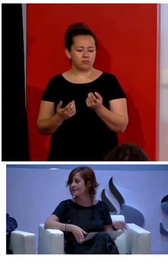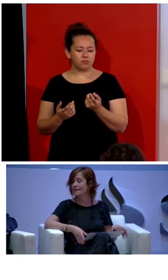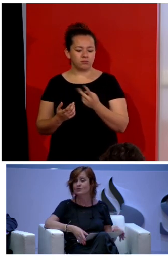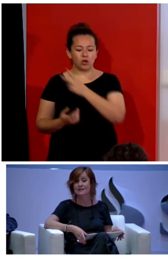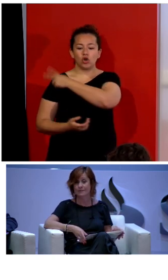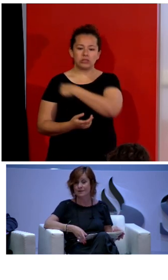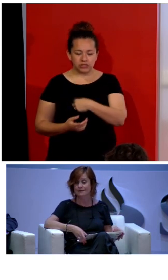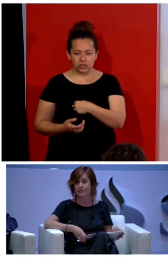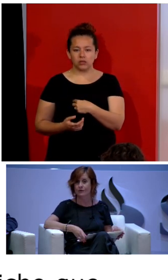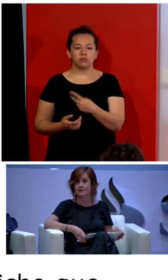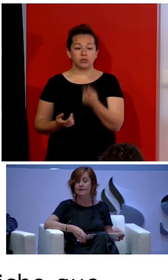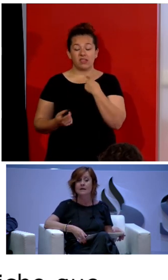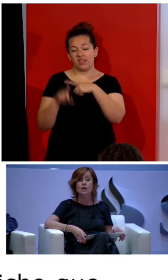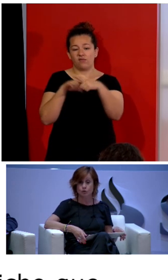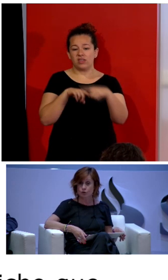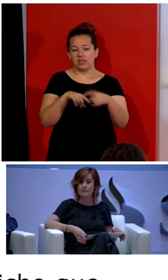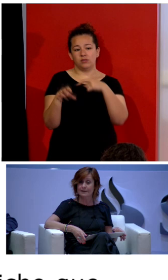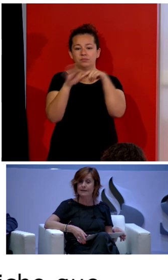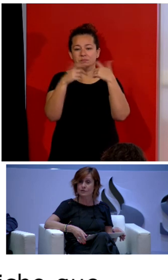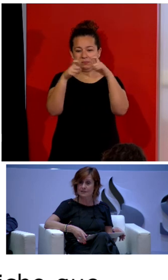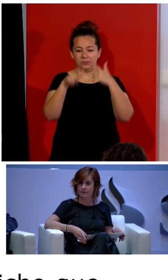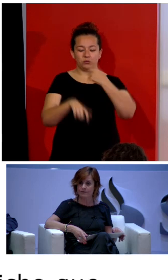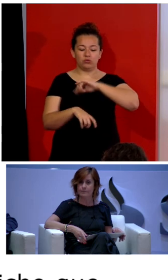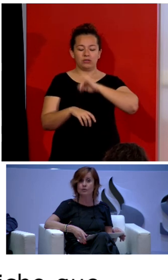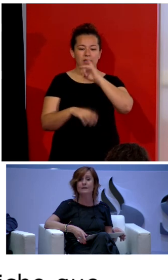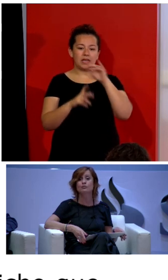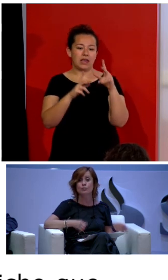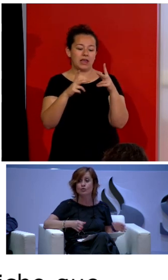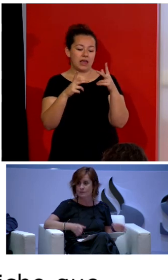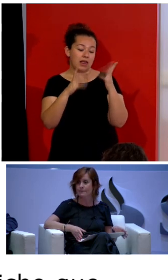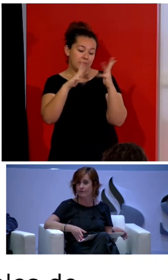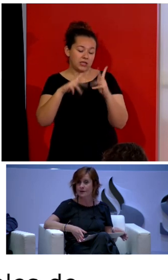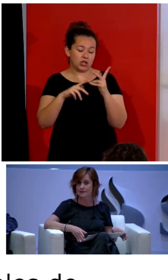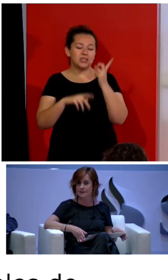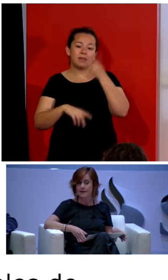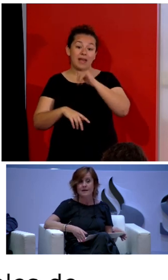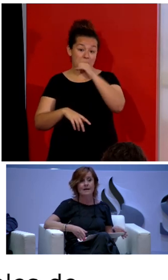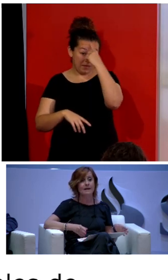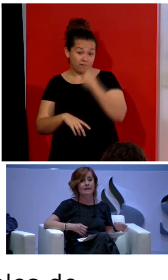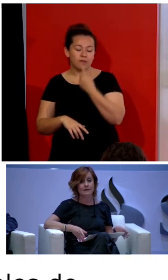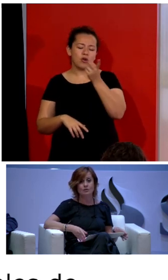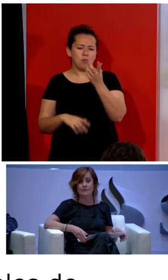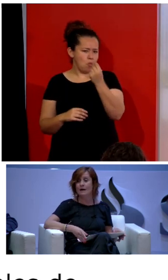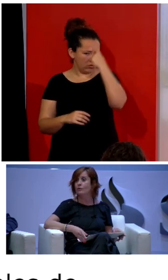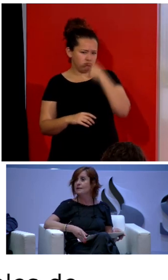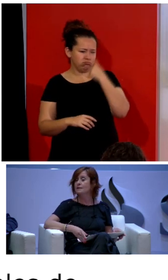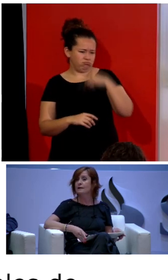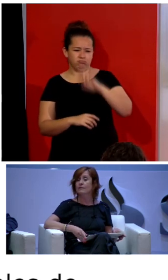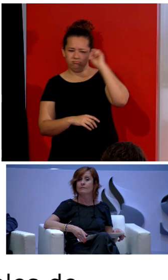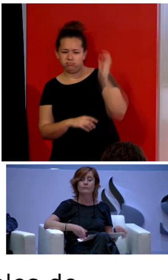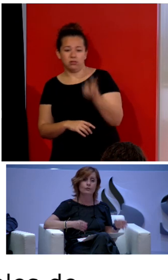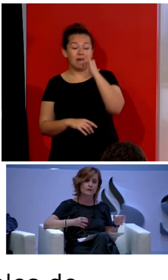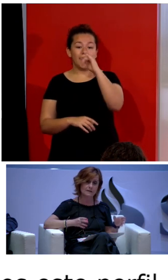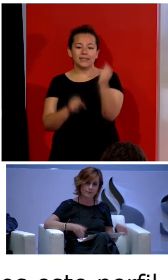terminologías que tenemos en las administraciones. Nosotros también tenemos este perfil, pero tenemos muchos más perfiles. Tenemos trabajadores que